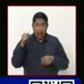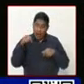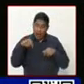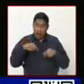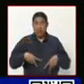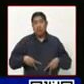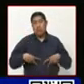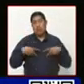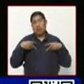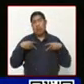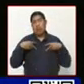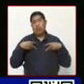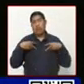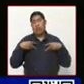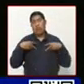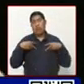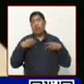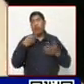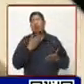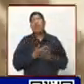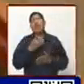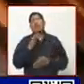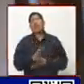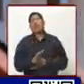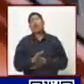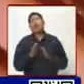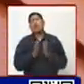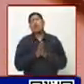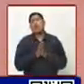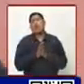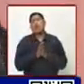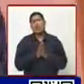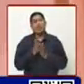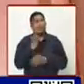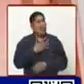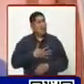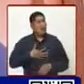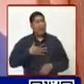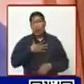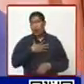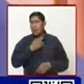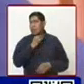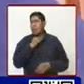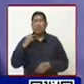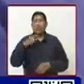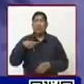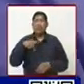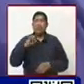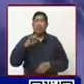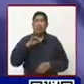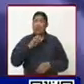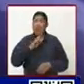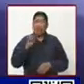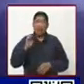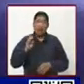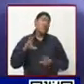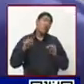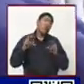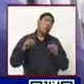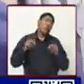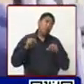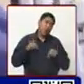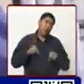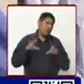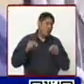en este lugar. Sí, buenas tardes. Buenas tardes. Un favor, ¿el padre Francisco Pifarré? No, él no se